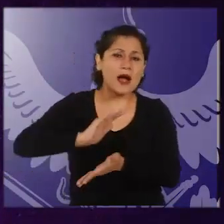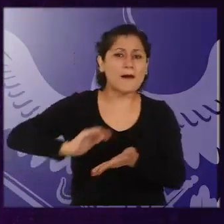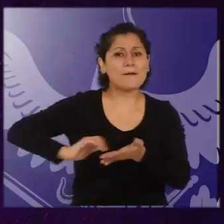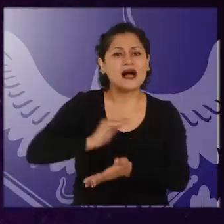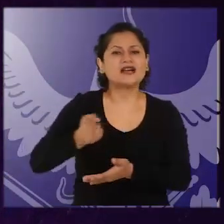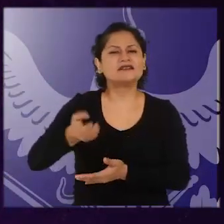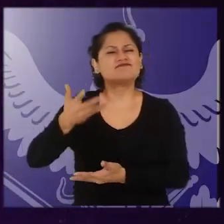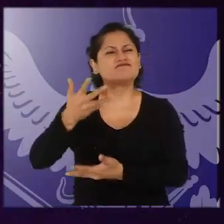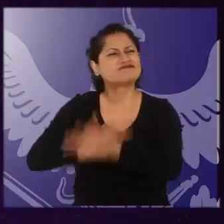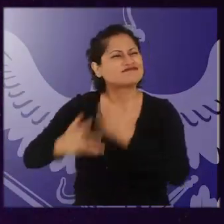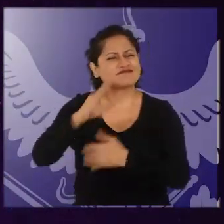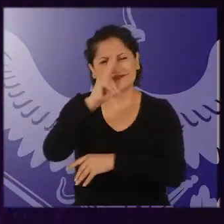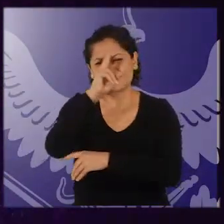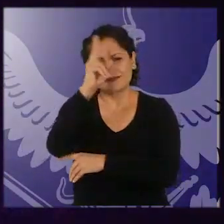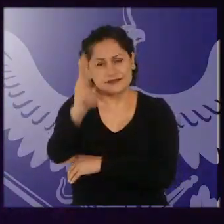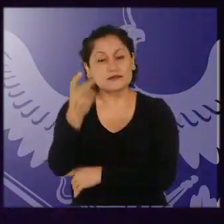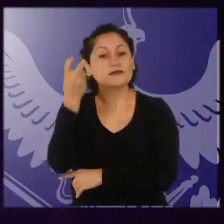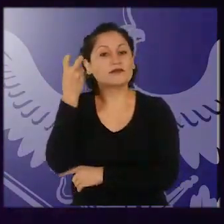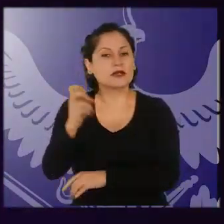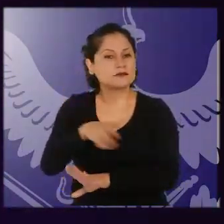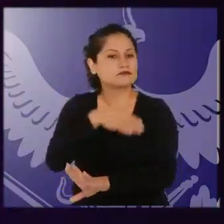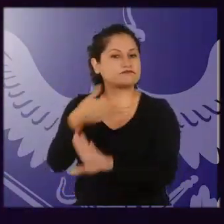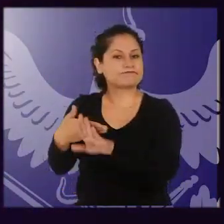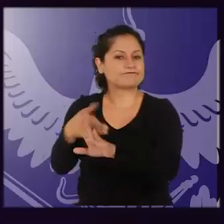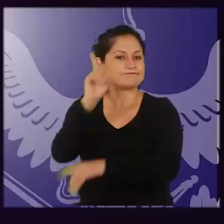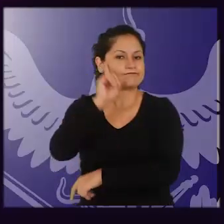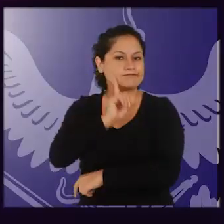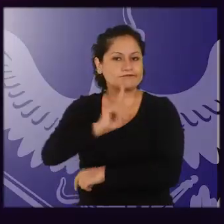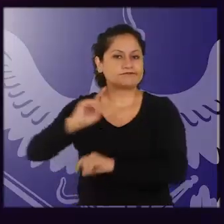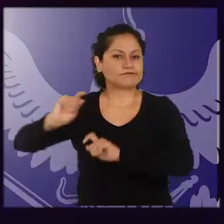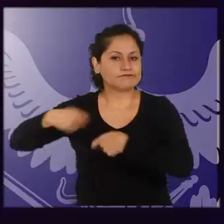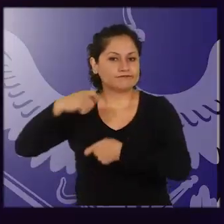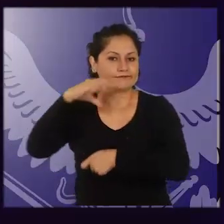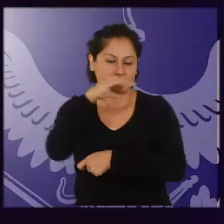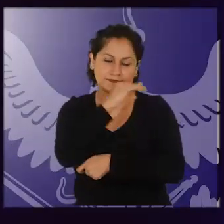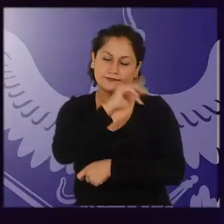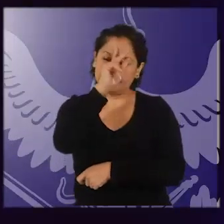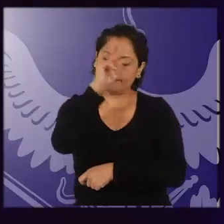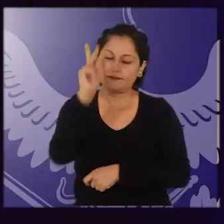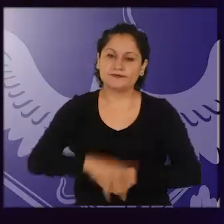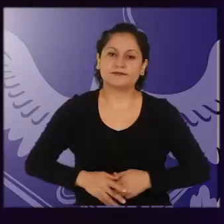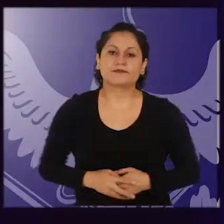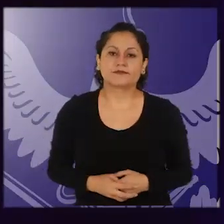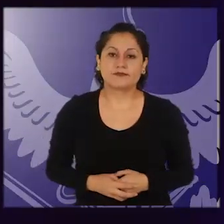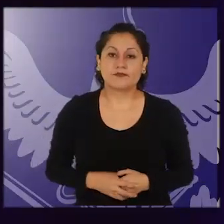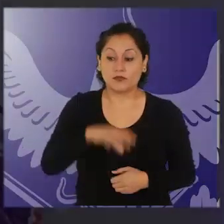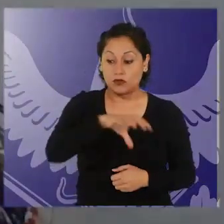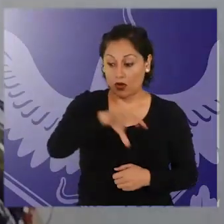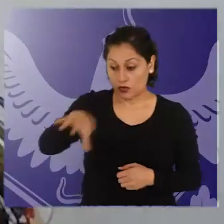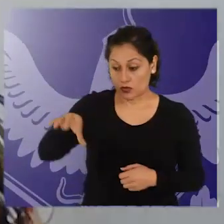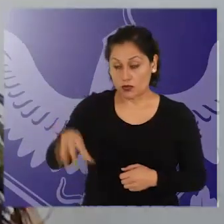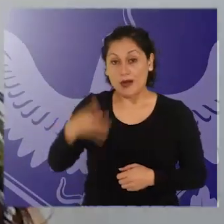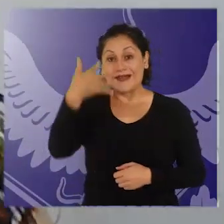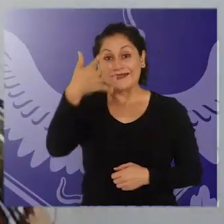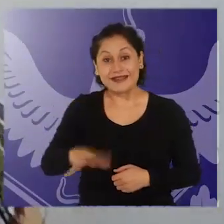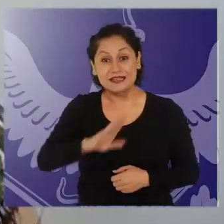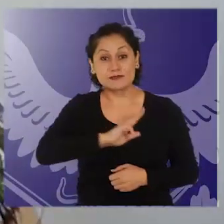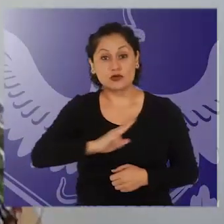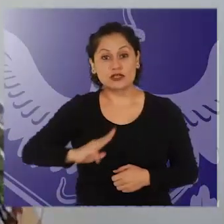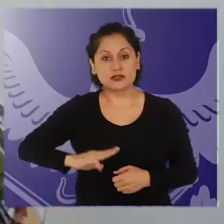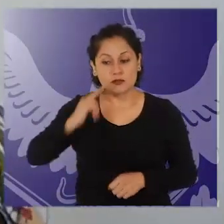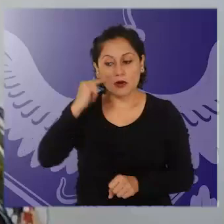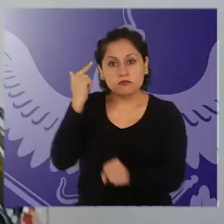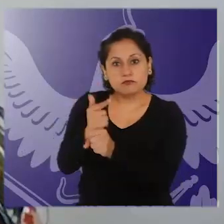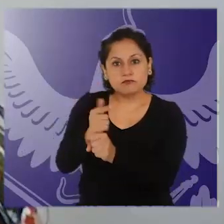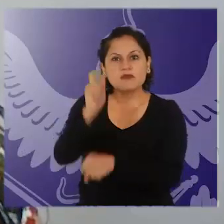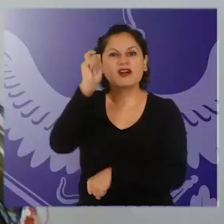la violencia. Esto afecta de manera directa a las mujeres afromexicanas. En estos 10 municipios se presentan